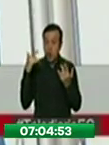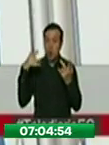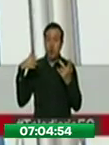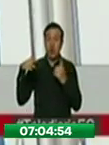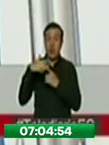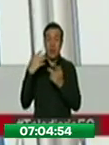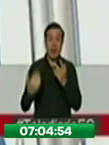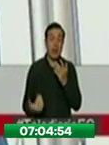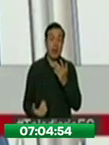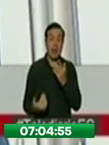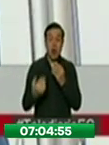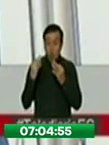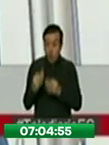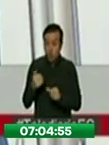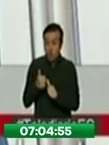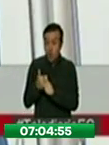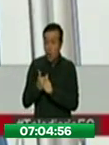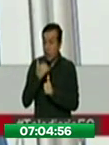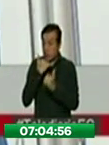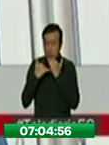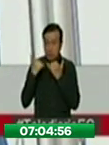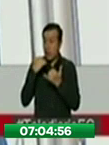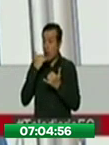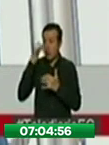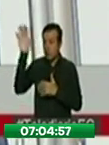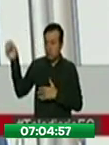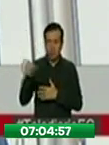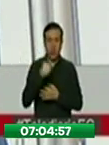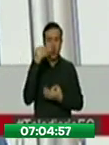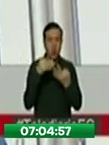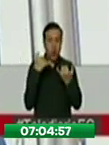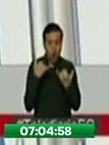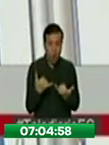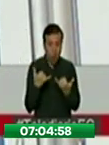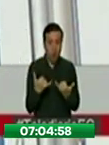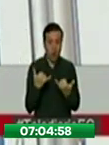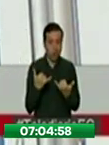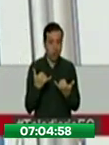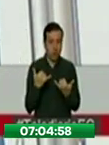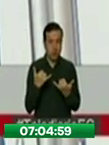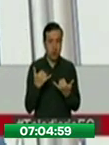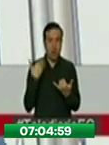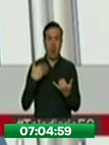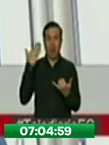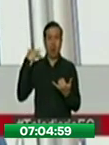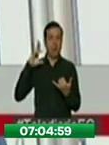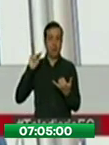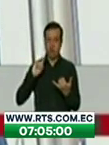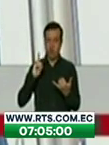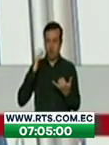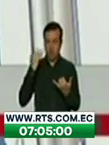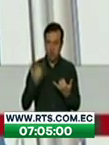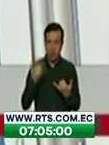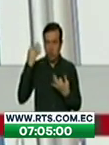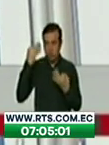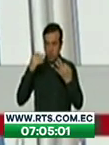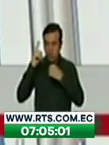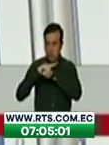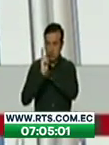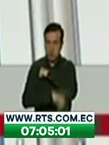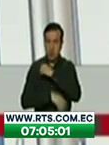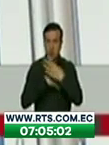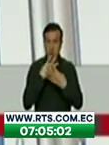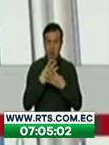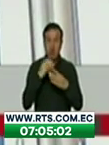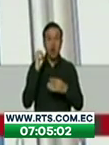de emergencia, no podríamos atender otras materias, sino las materias de flagrancia, flagrancia penal, flagrancia en